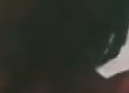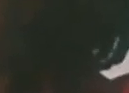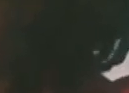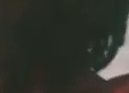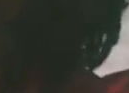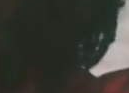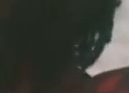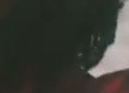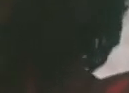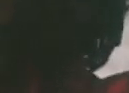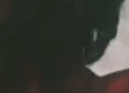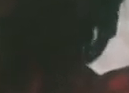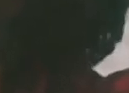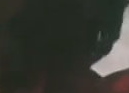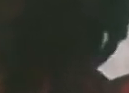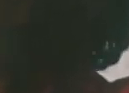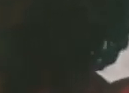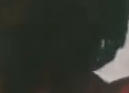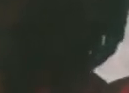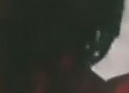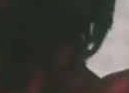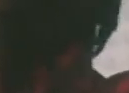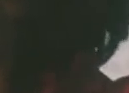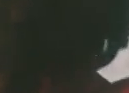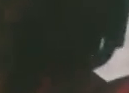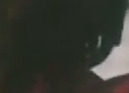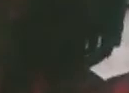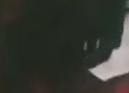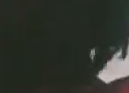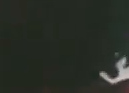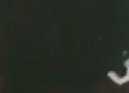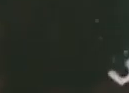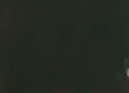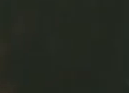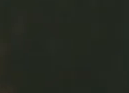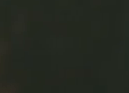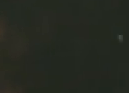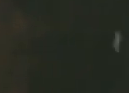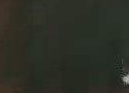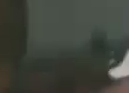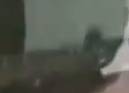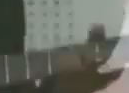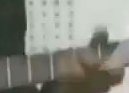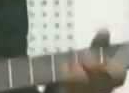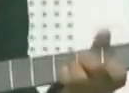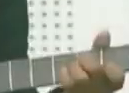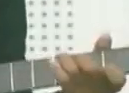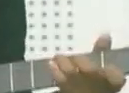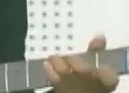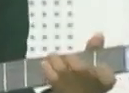que cantar y me dirigió artísticamente, como todo lo que estaba pasando era